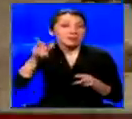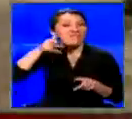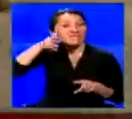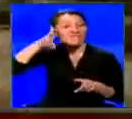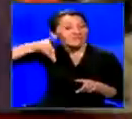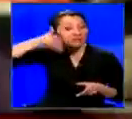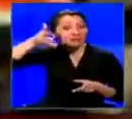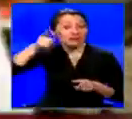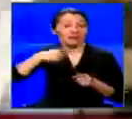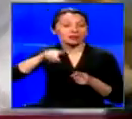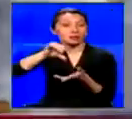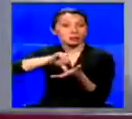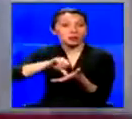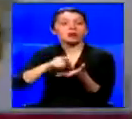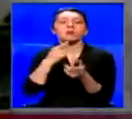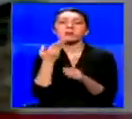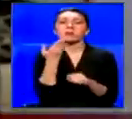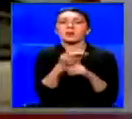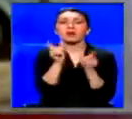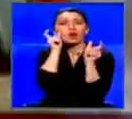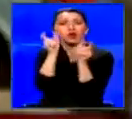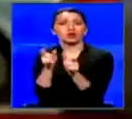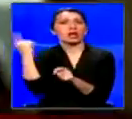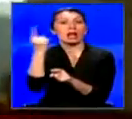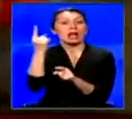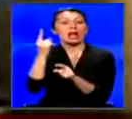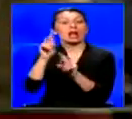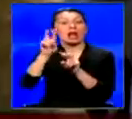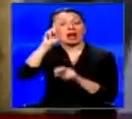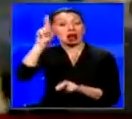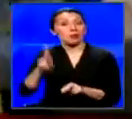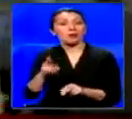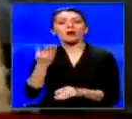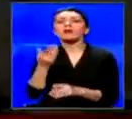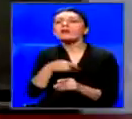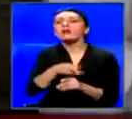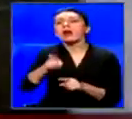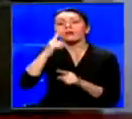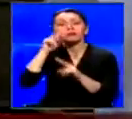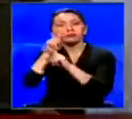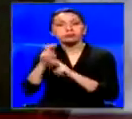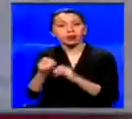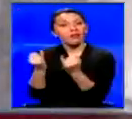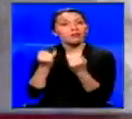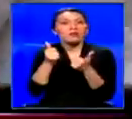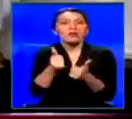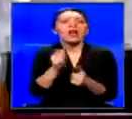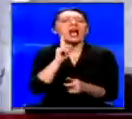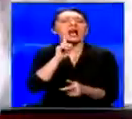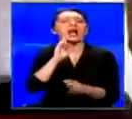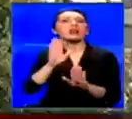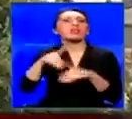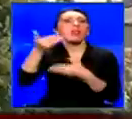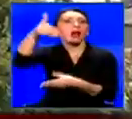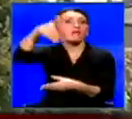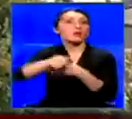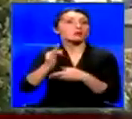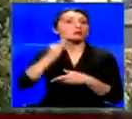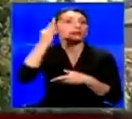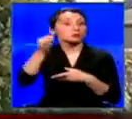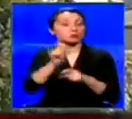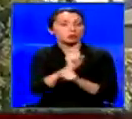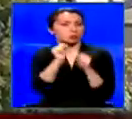puede pedir a la Contraloría General de la República que investigue y fiscalice. Además, infórmese bien a quién le da su voto. Y es